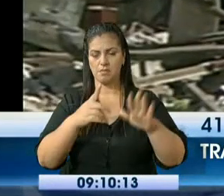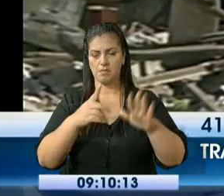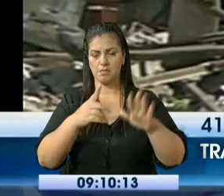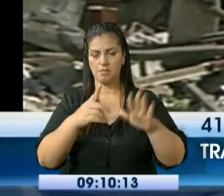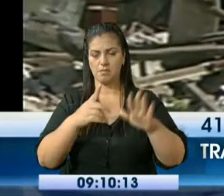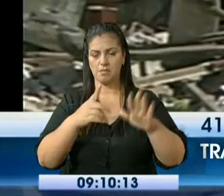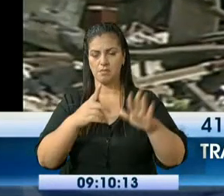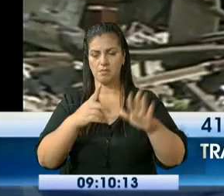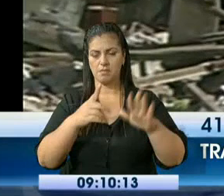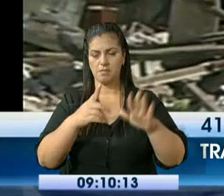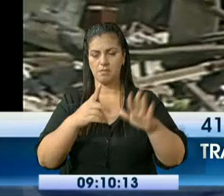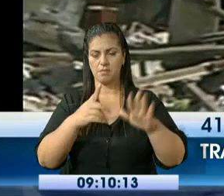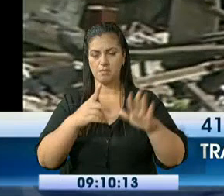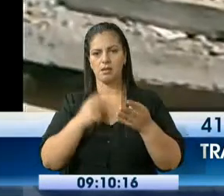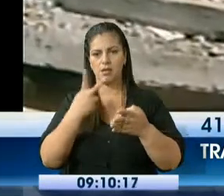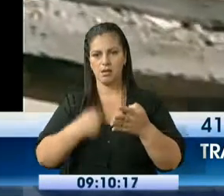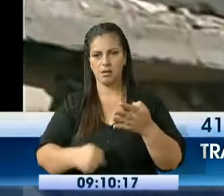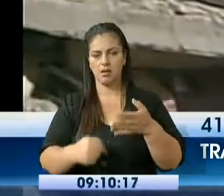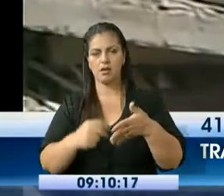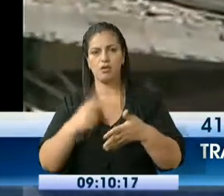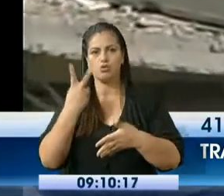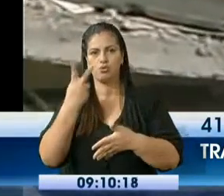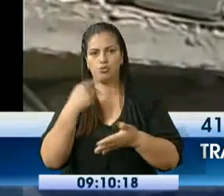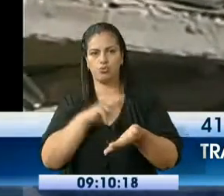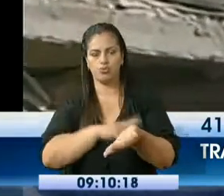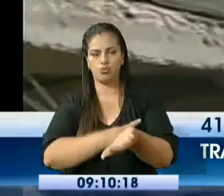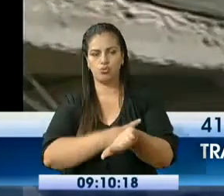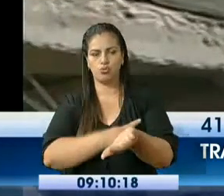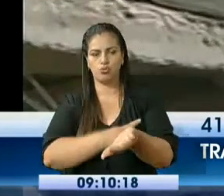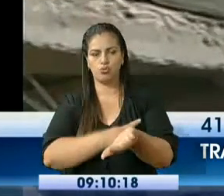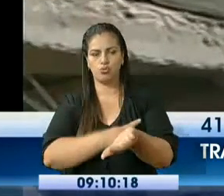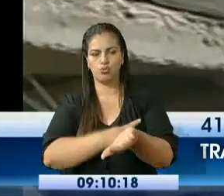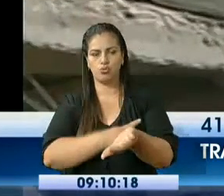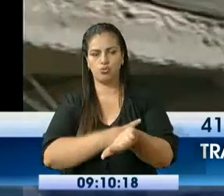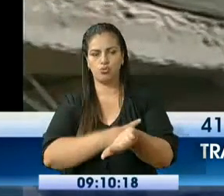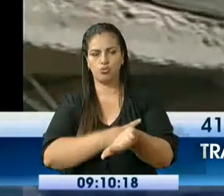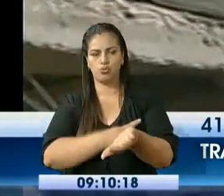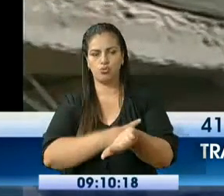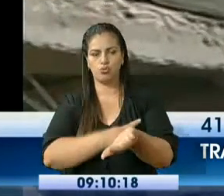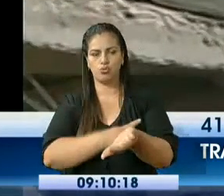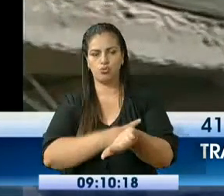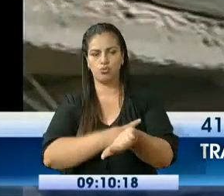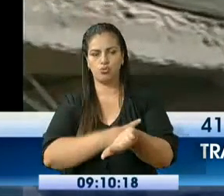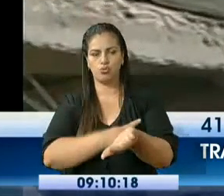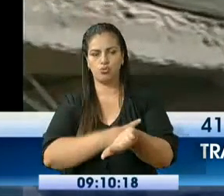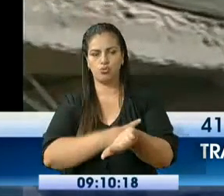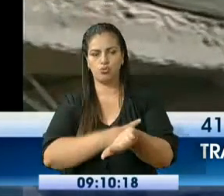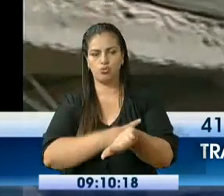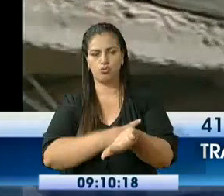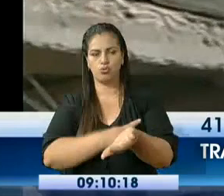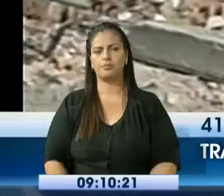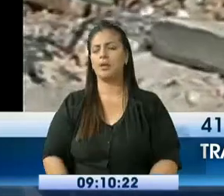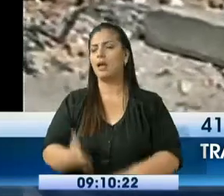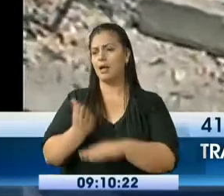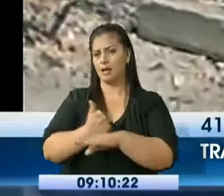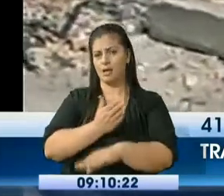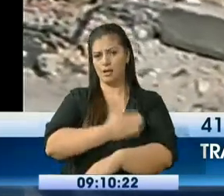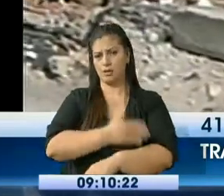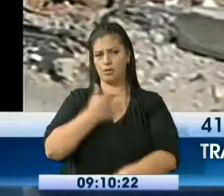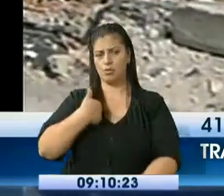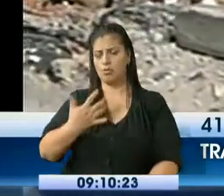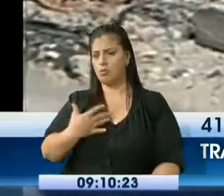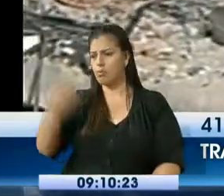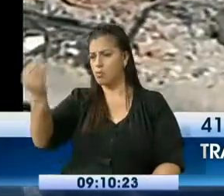pues falleció de 3 años cuando yo volví a la casa porque había salido a buscar a otro de mis hijos